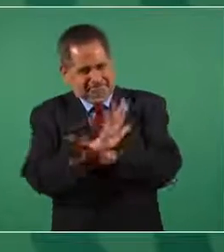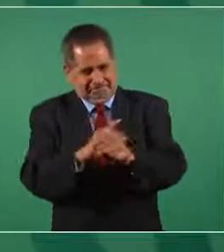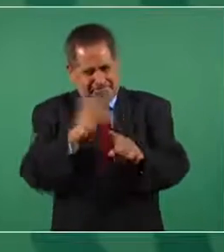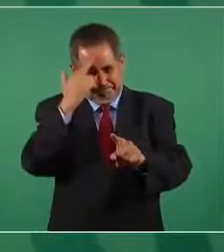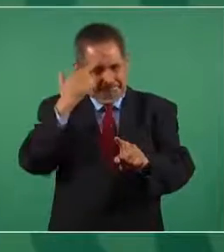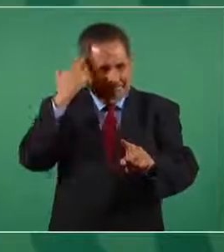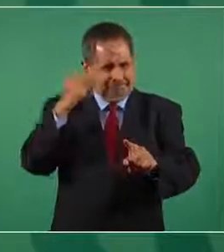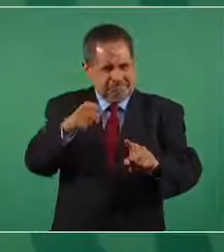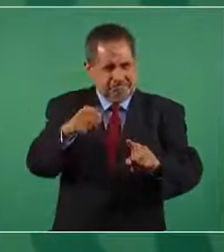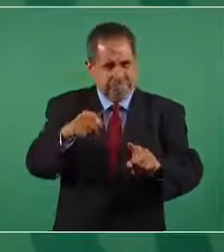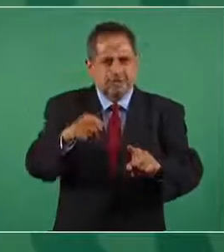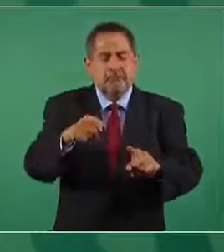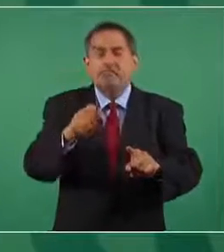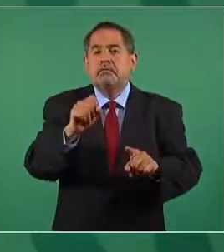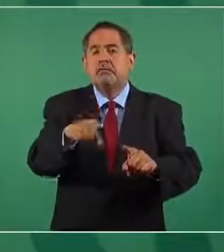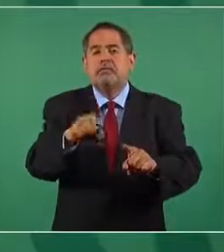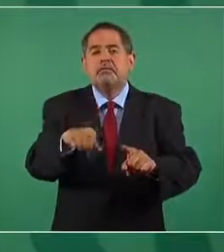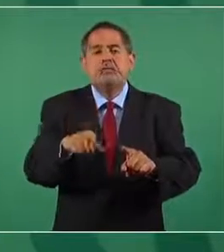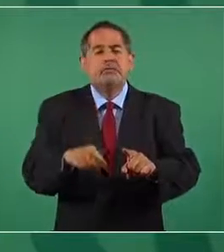que